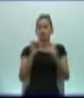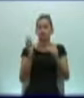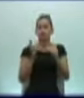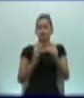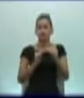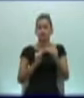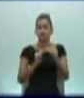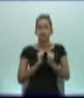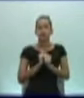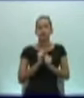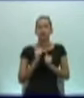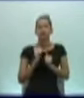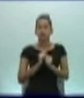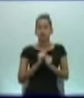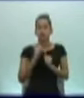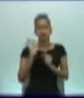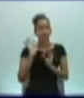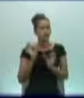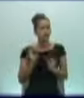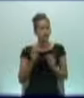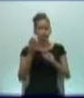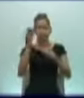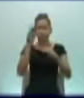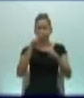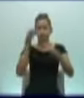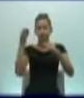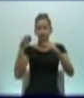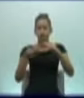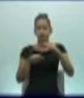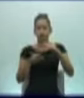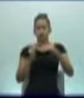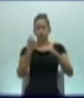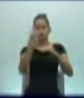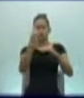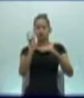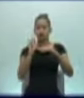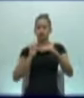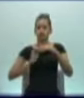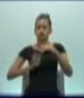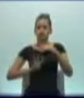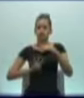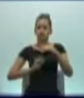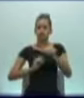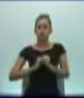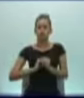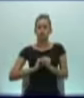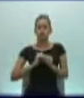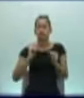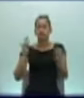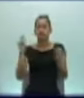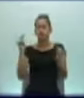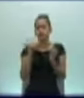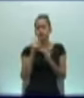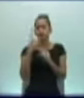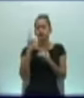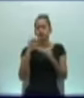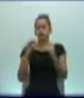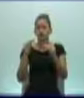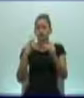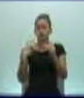Simplificamos igual, 100 entre 100 es a 1, 400 entre 100 es igual a 4, esto es igual a un